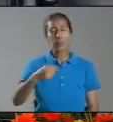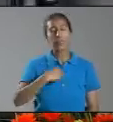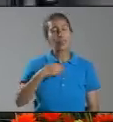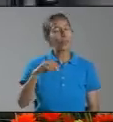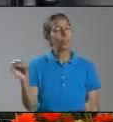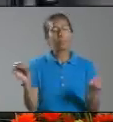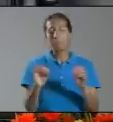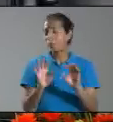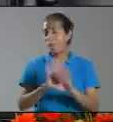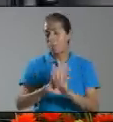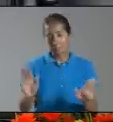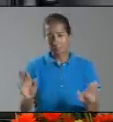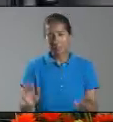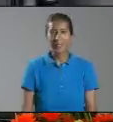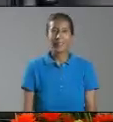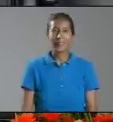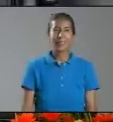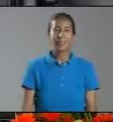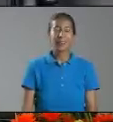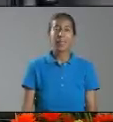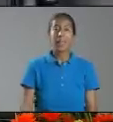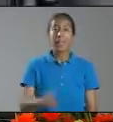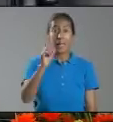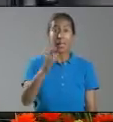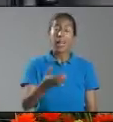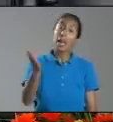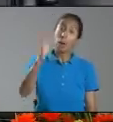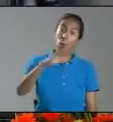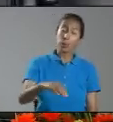porque la otra se le dije en memoria, ahora se le digo con entendimiento.